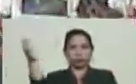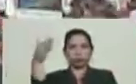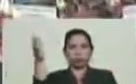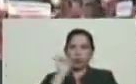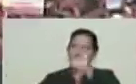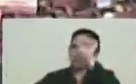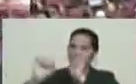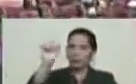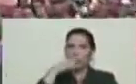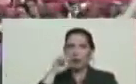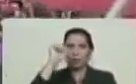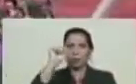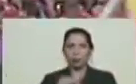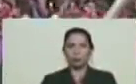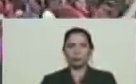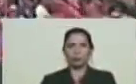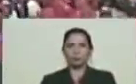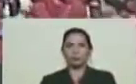defender a Nicolás Maduro.